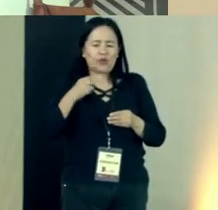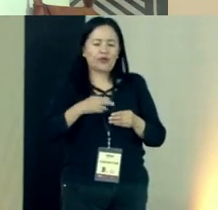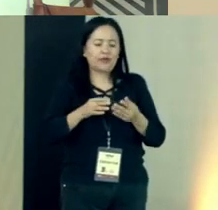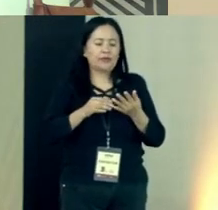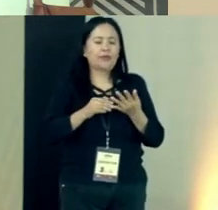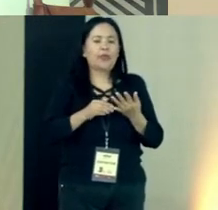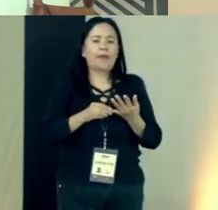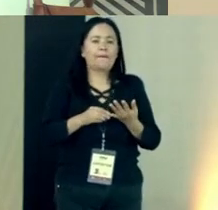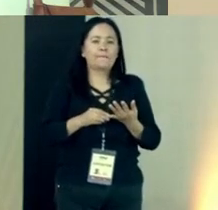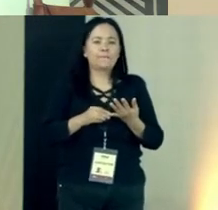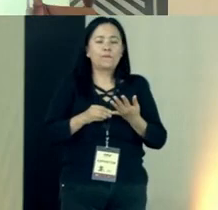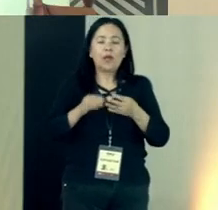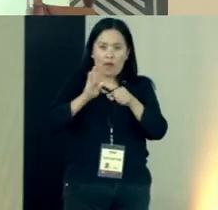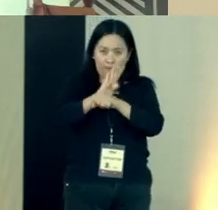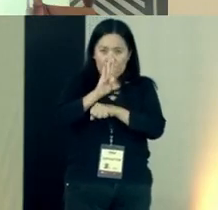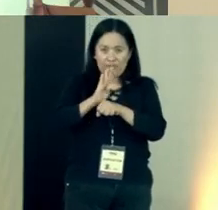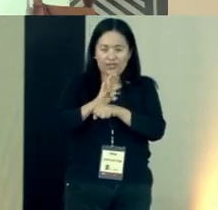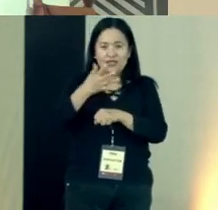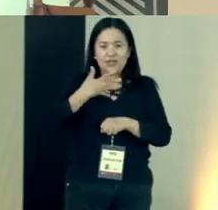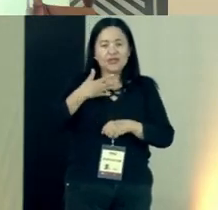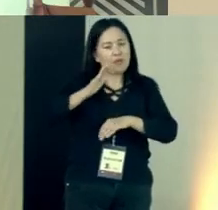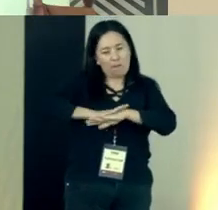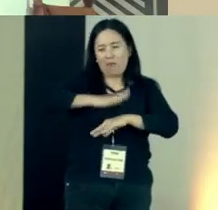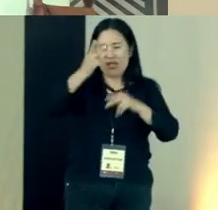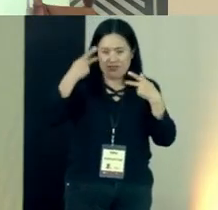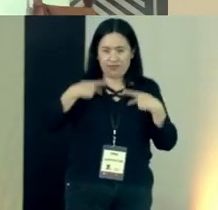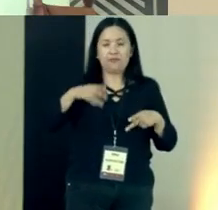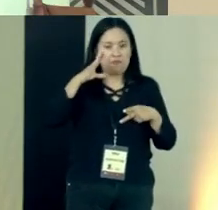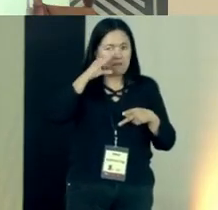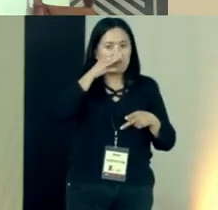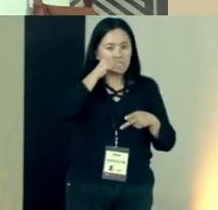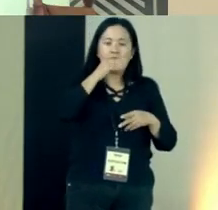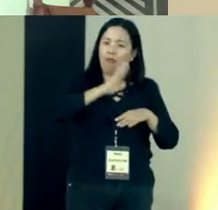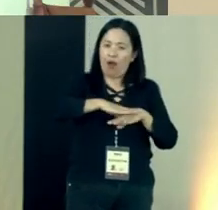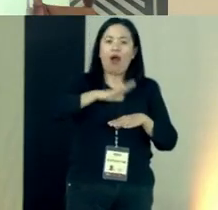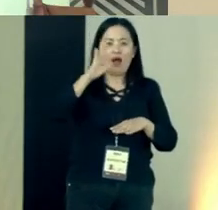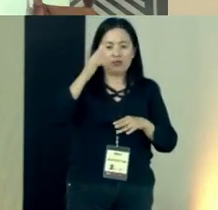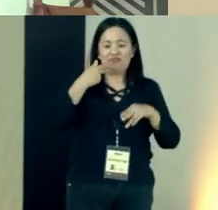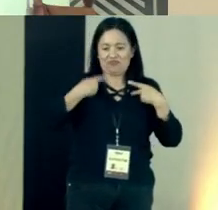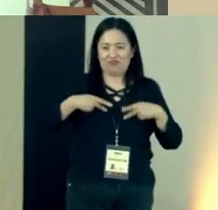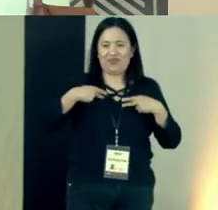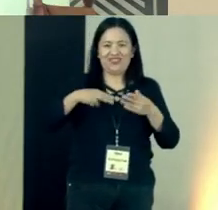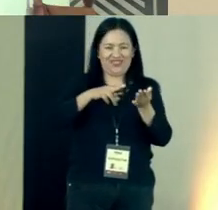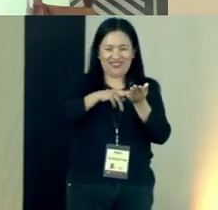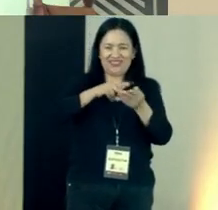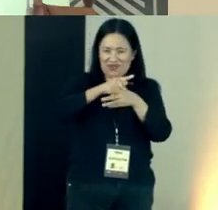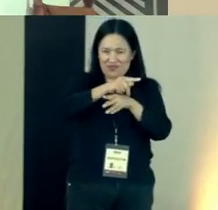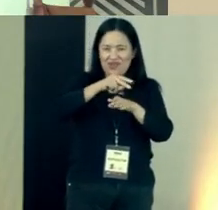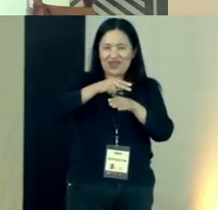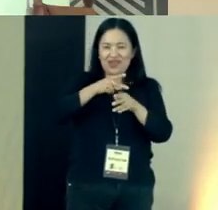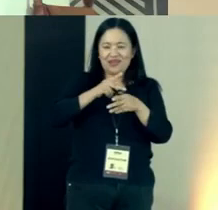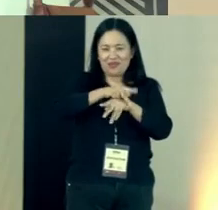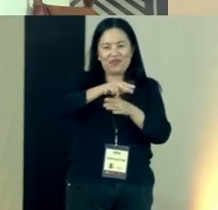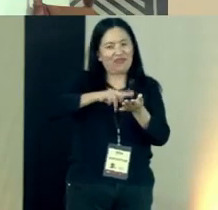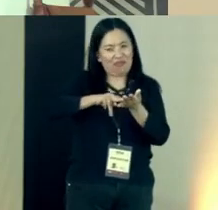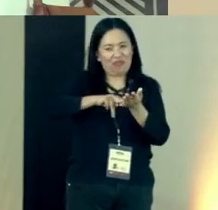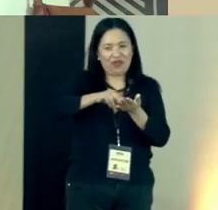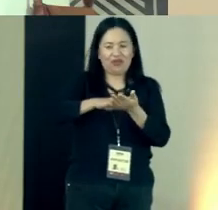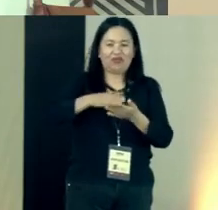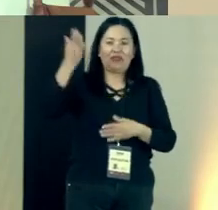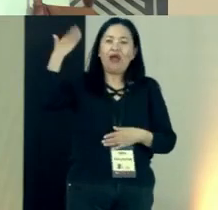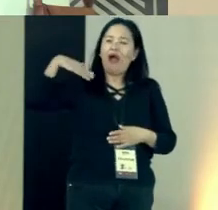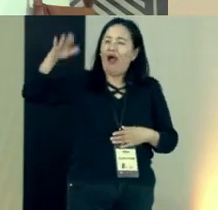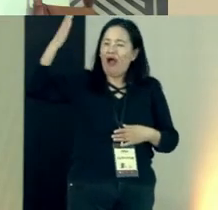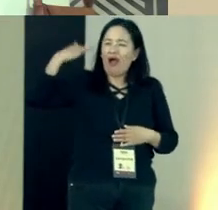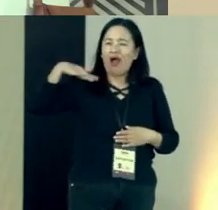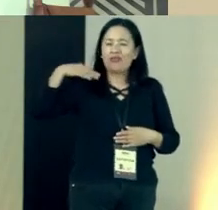es el país que actualmente tiene mayor población afrodescendiente fuera de África. Durante el tiempo de la esclavitud, de la